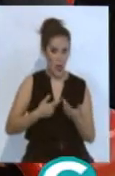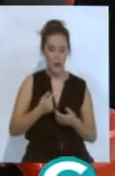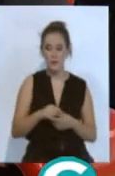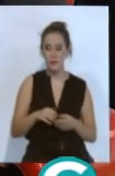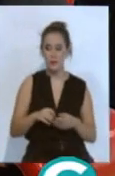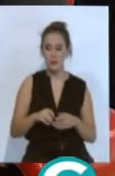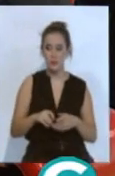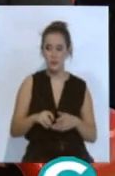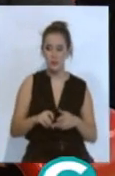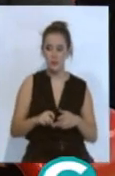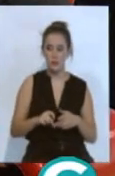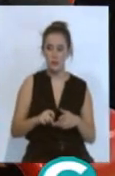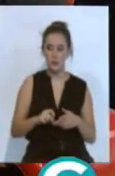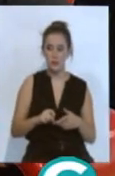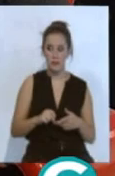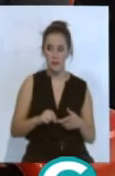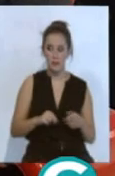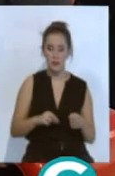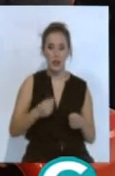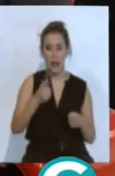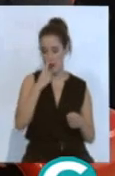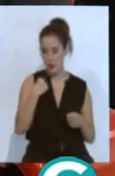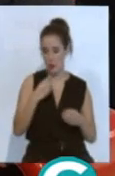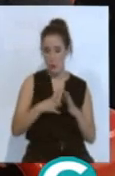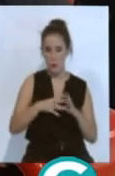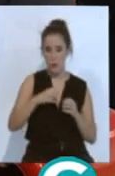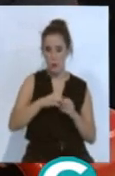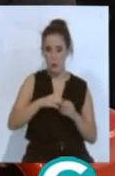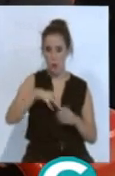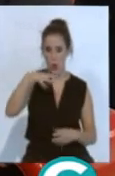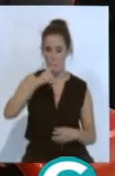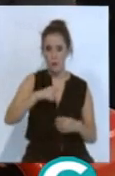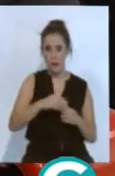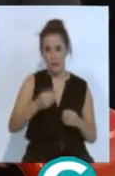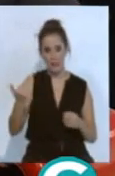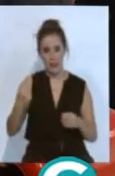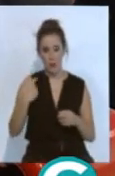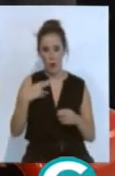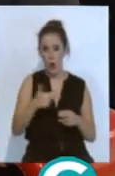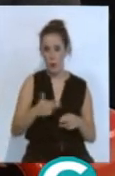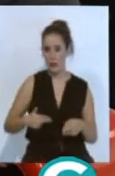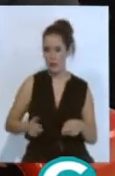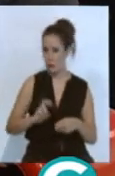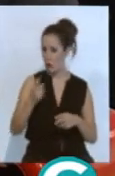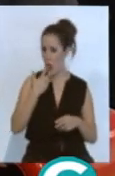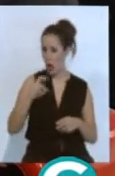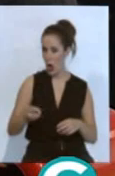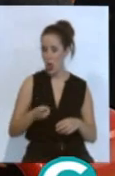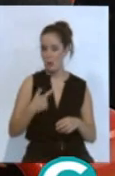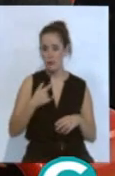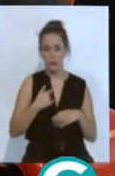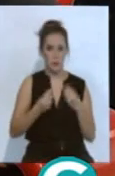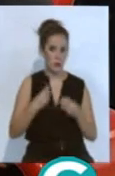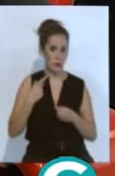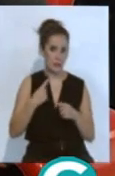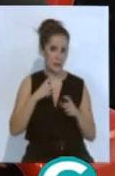pusimos unos embudos. Ahí está, unos embudos. Después se lo quitamos y lo pintamos de verde. Y entonces hemos puesto